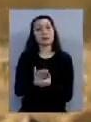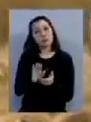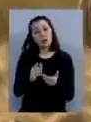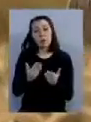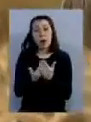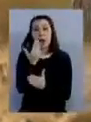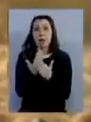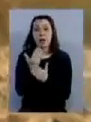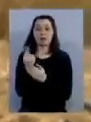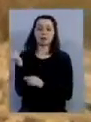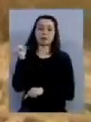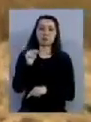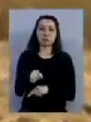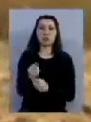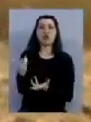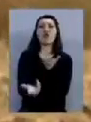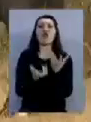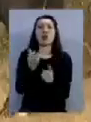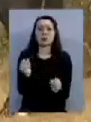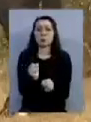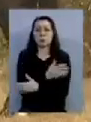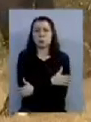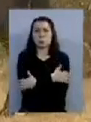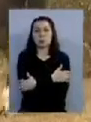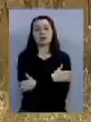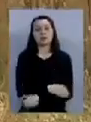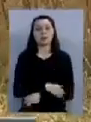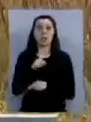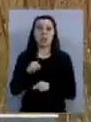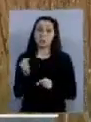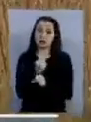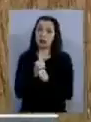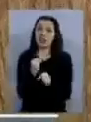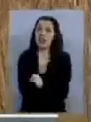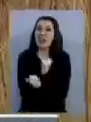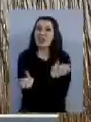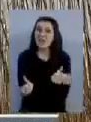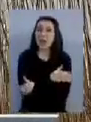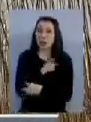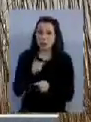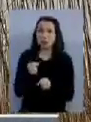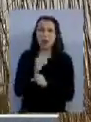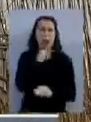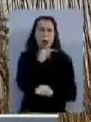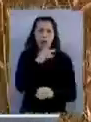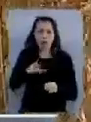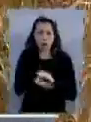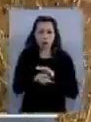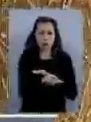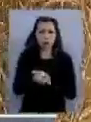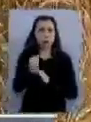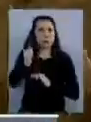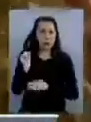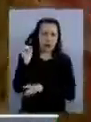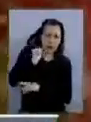Ahí en la mañana llegamos y hicimos juego porque está la helada. Porque esta es una faena de invierno. Son rápidos, hábiles, siempre con el